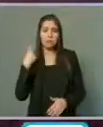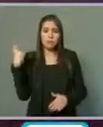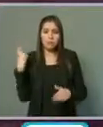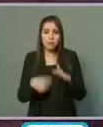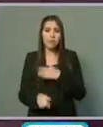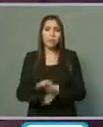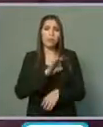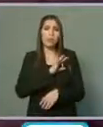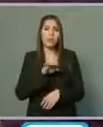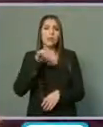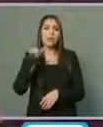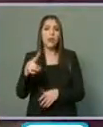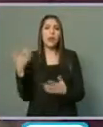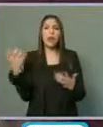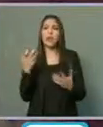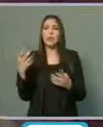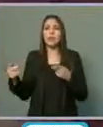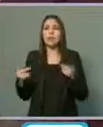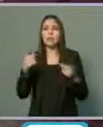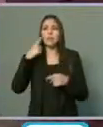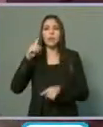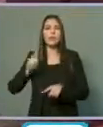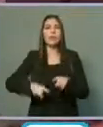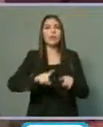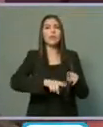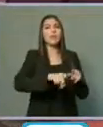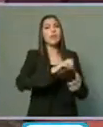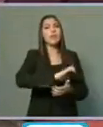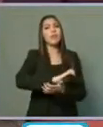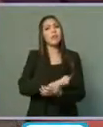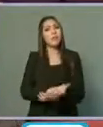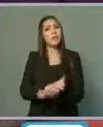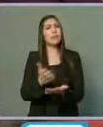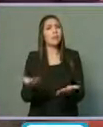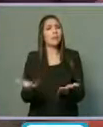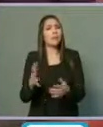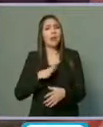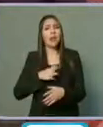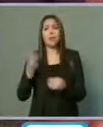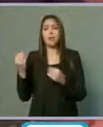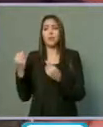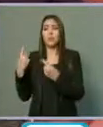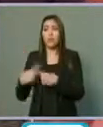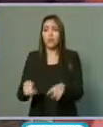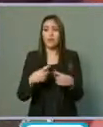está tratando y erradicando la discriminación. O sea, realmente hay muchísimos